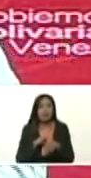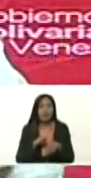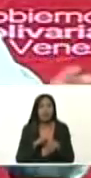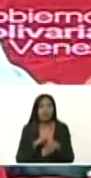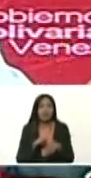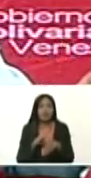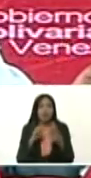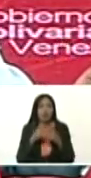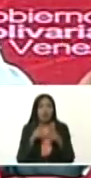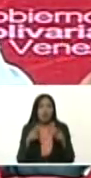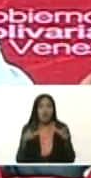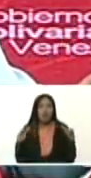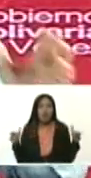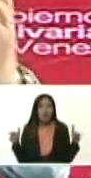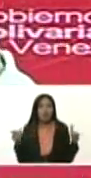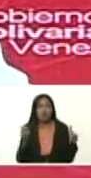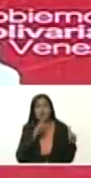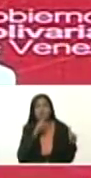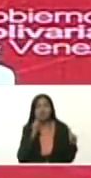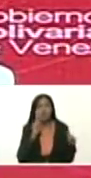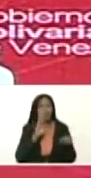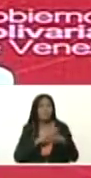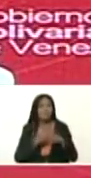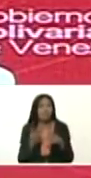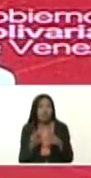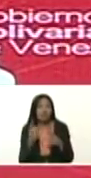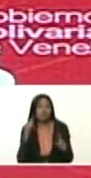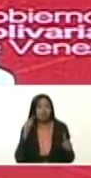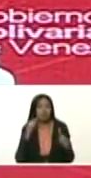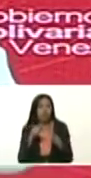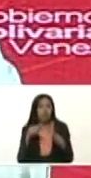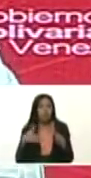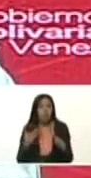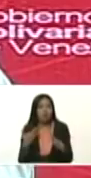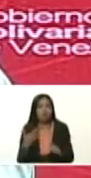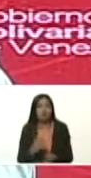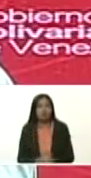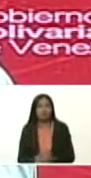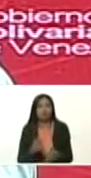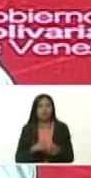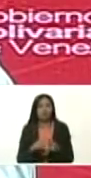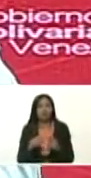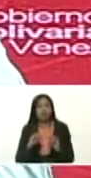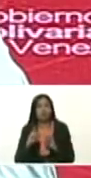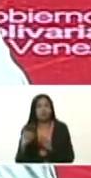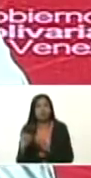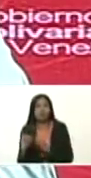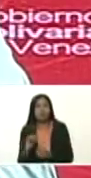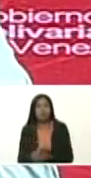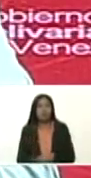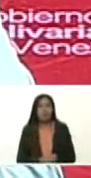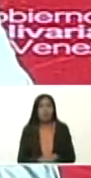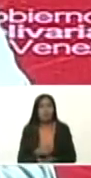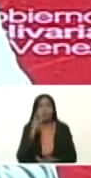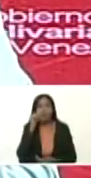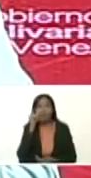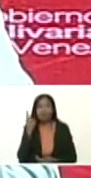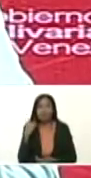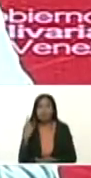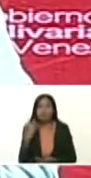más largo que pueda tener un ministerio, pero tiene el concepto. Entonces tú, Piñate, tú tienes que tener a tu